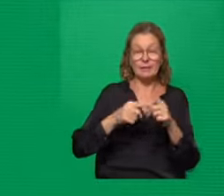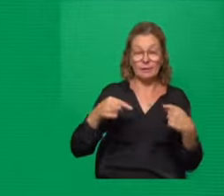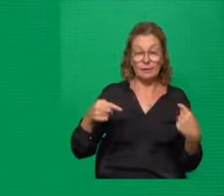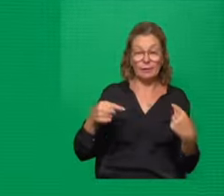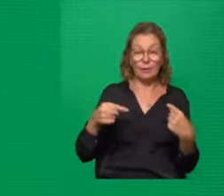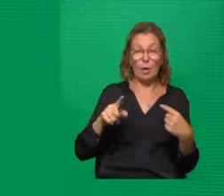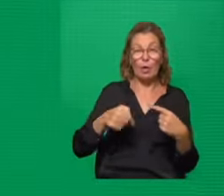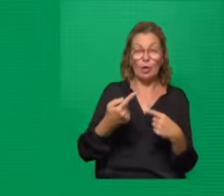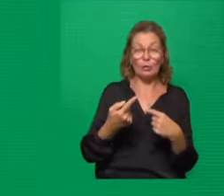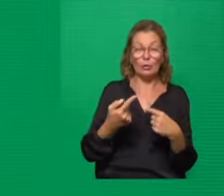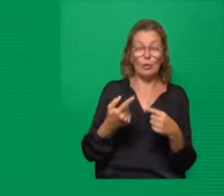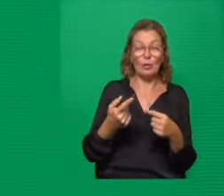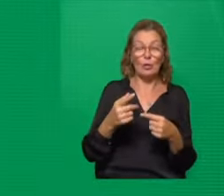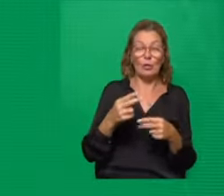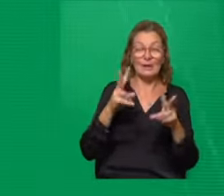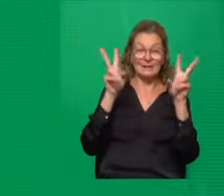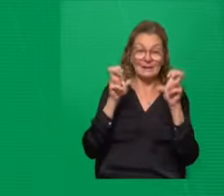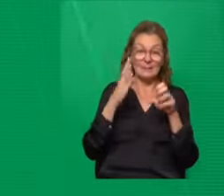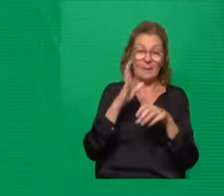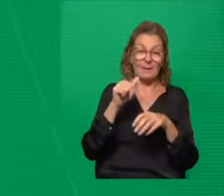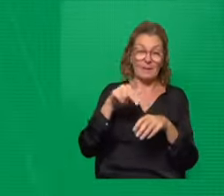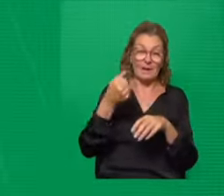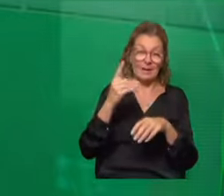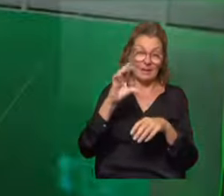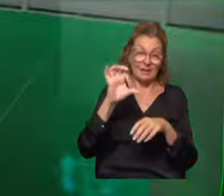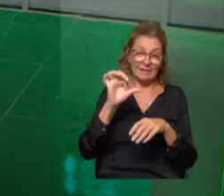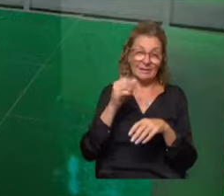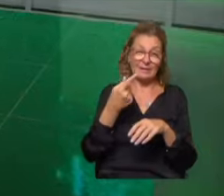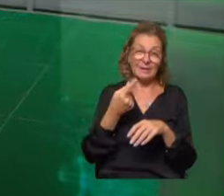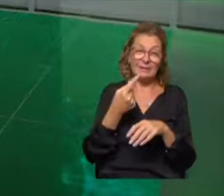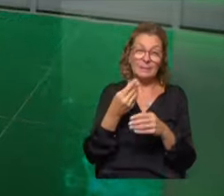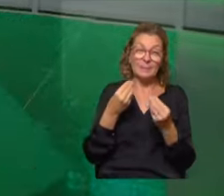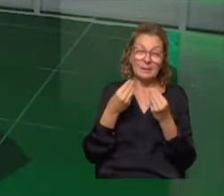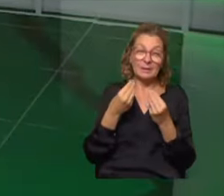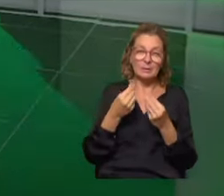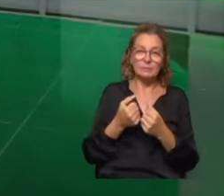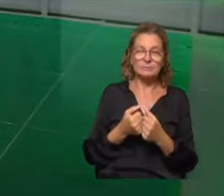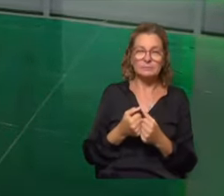otro capítulo del caso Penades. ¿Qué está pasando por allí, Federico Jurkovits?